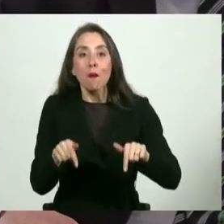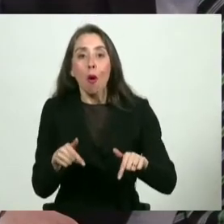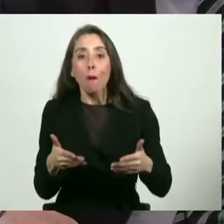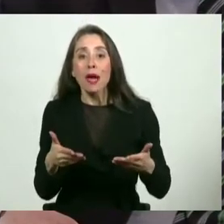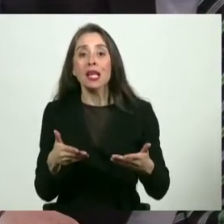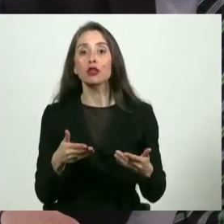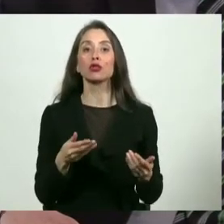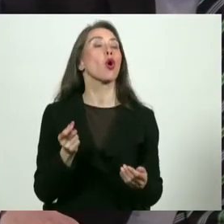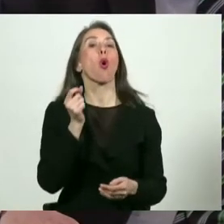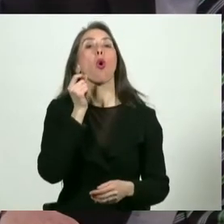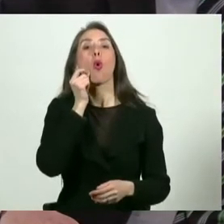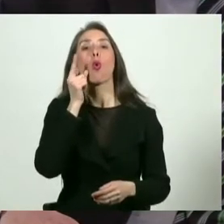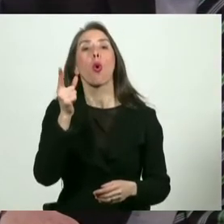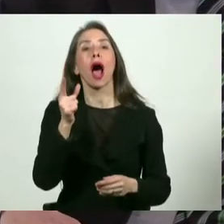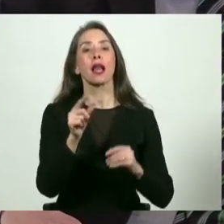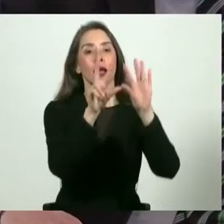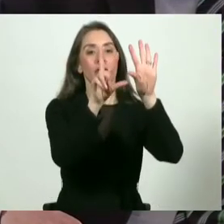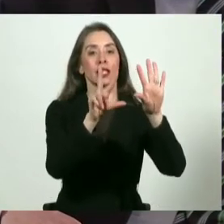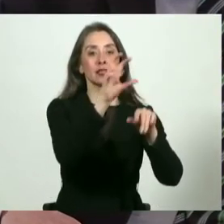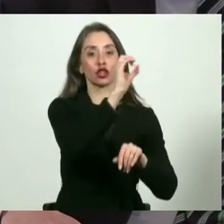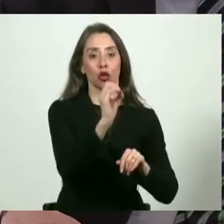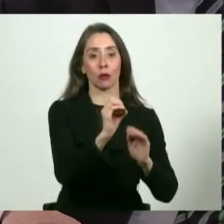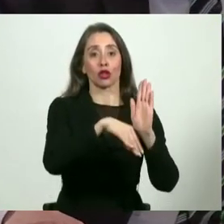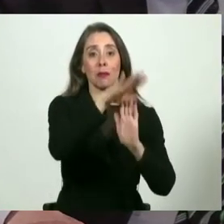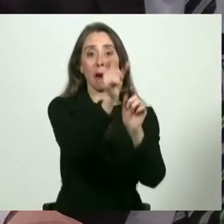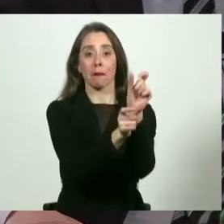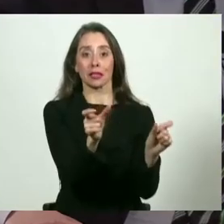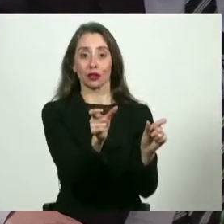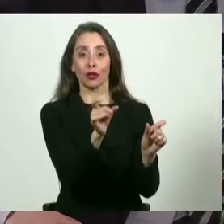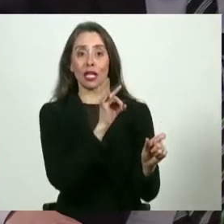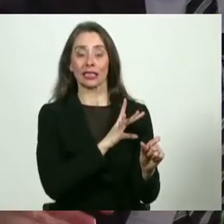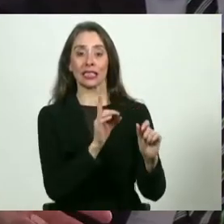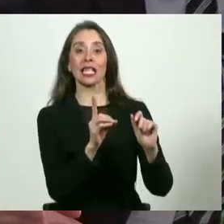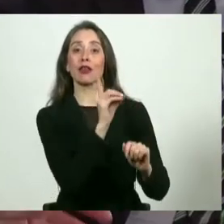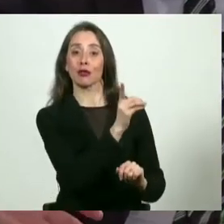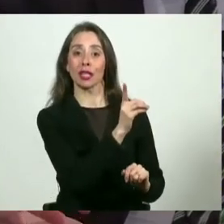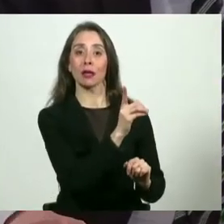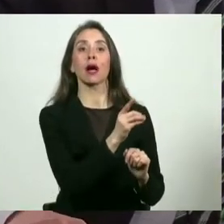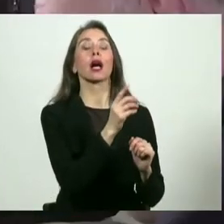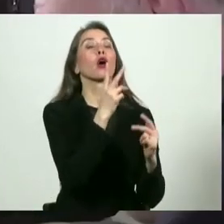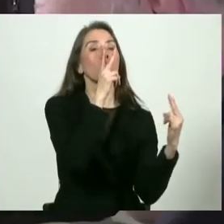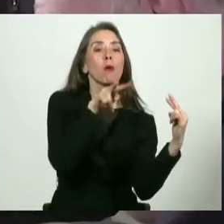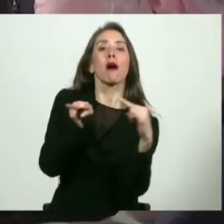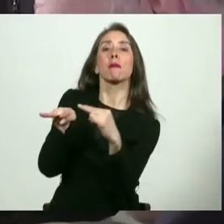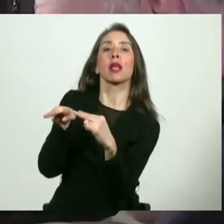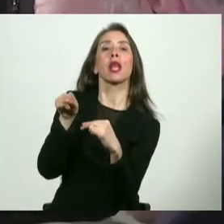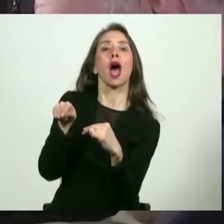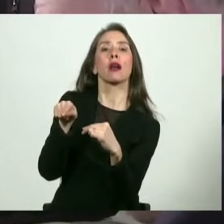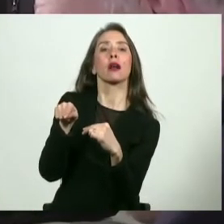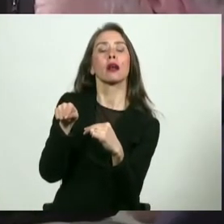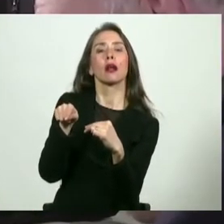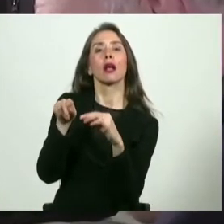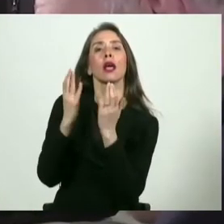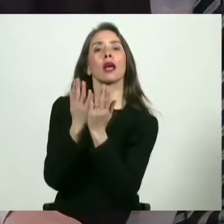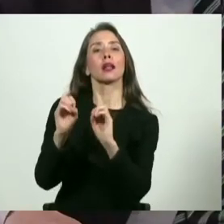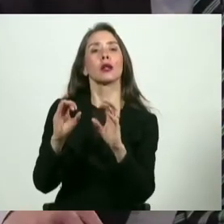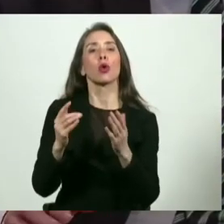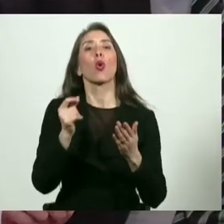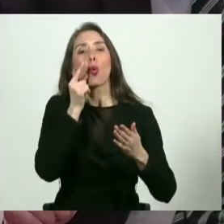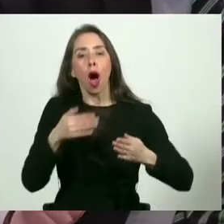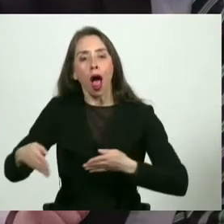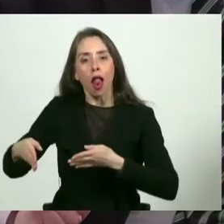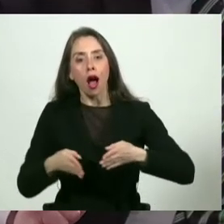avanzado. Se han dado pequeños pasos, pero esos pasos que se han dado no han significado retroceso tampoco, sino que se hemos ido avanzando. Pero como